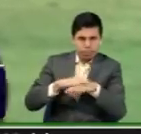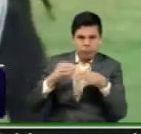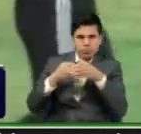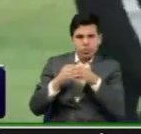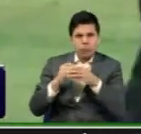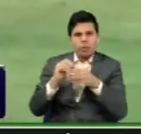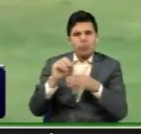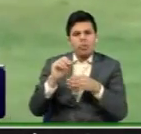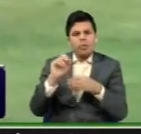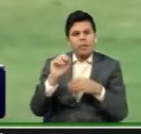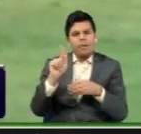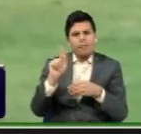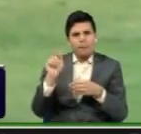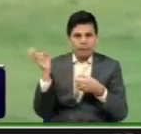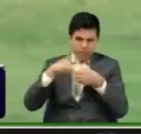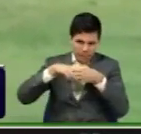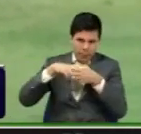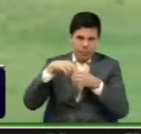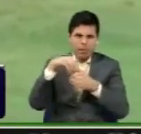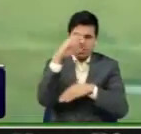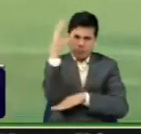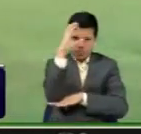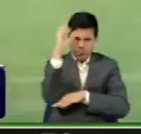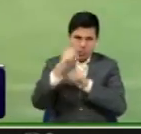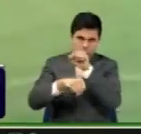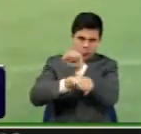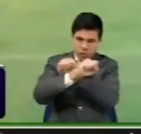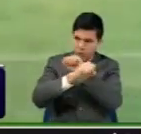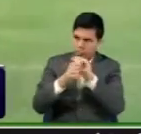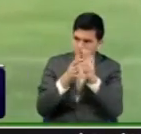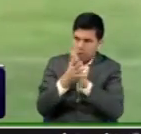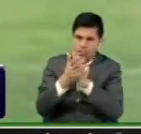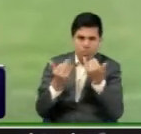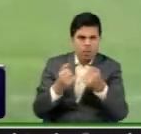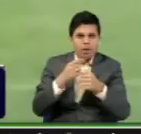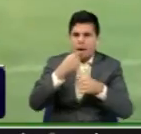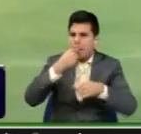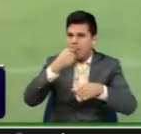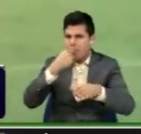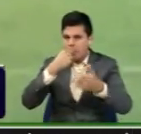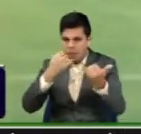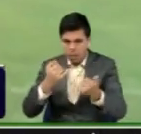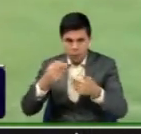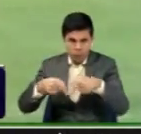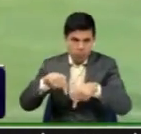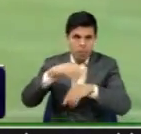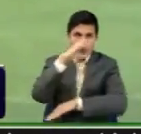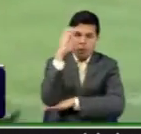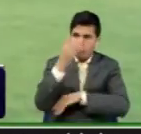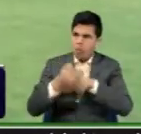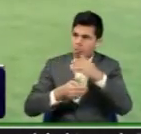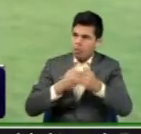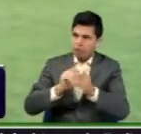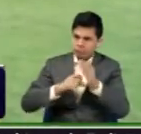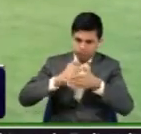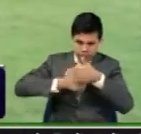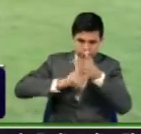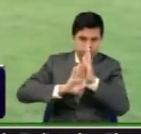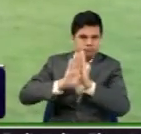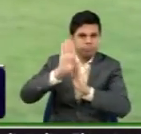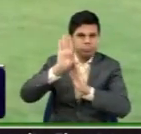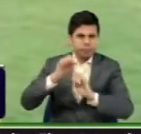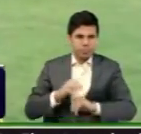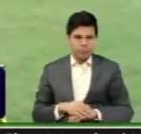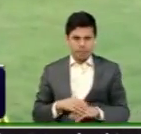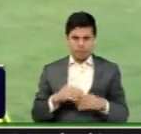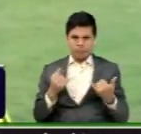Federación Colombiana de Fútbol se mostró tranquilo porque, según él, el arbitraje en nuestro país ha venido creciendo. El análisis fue muy